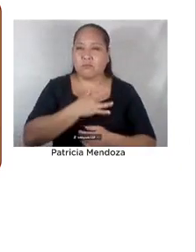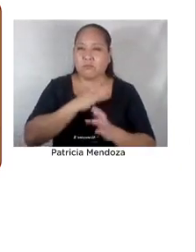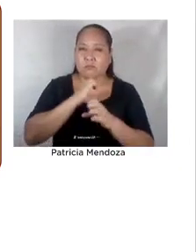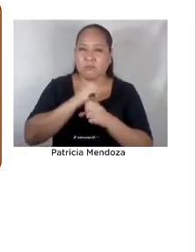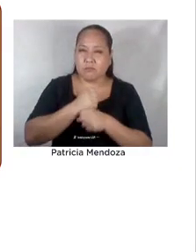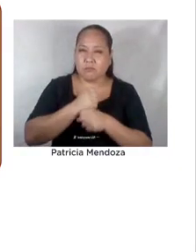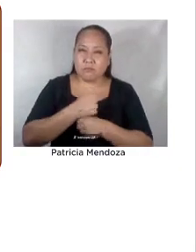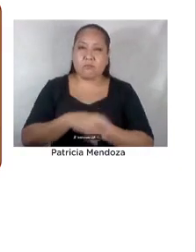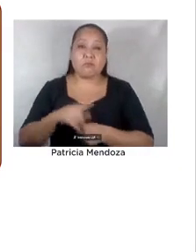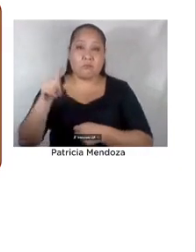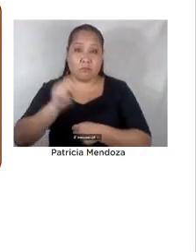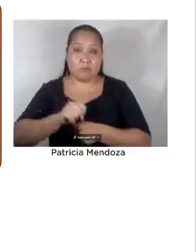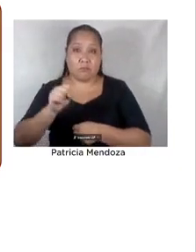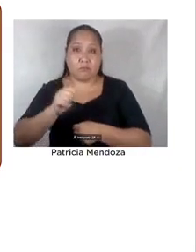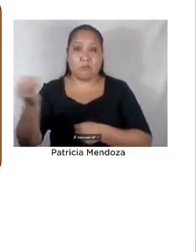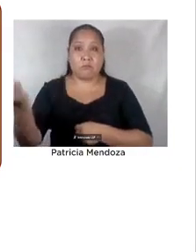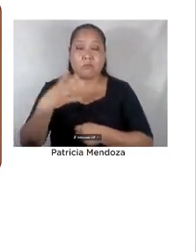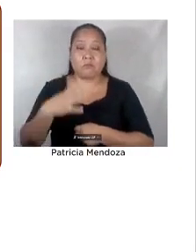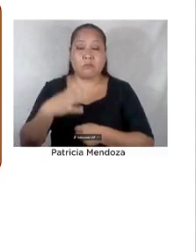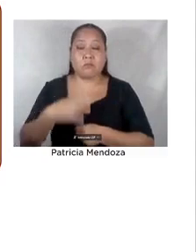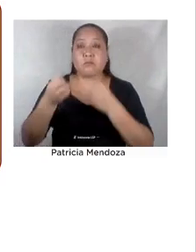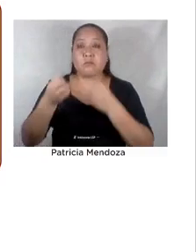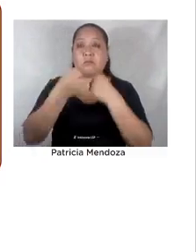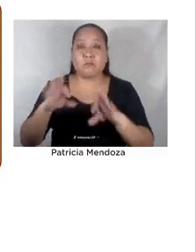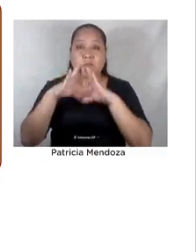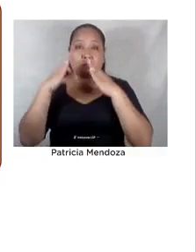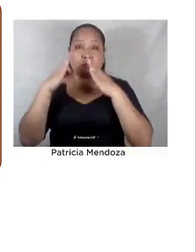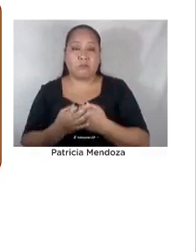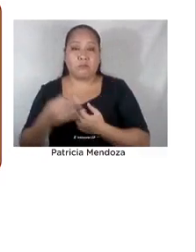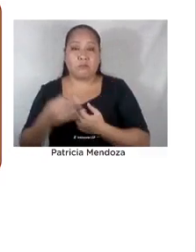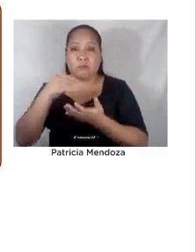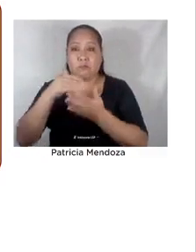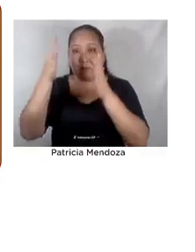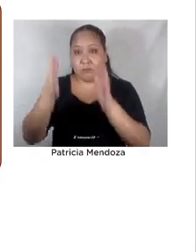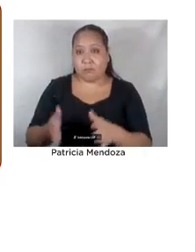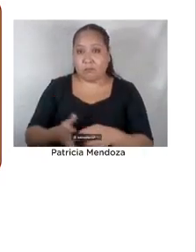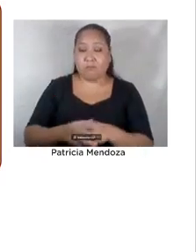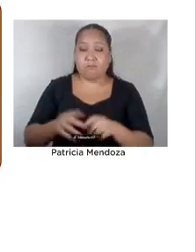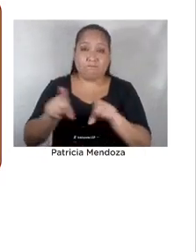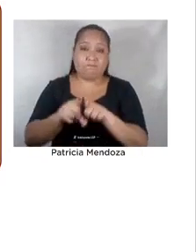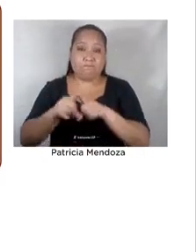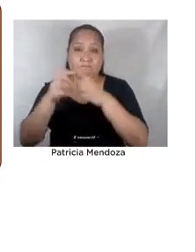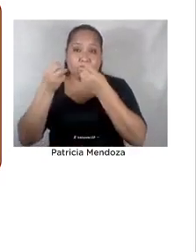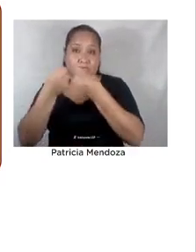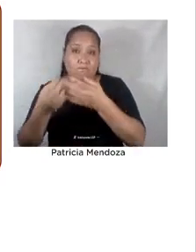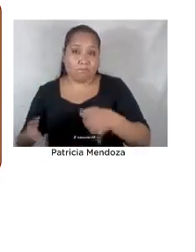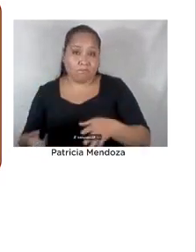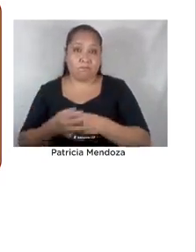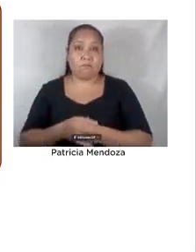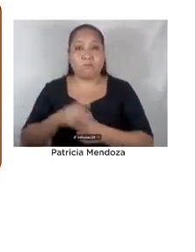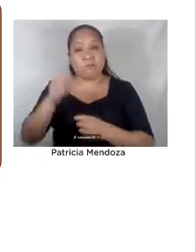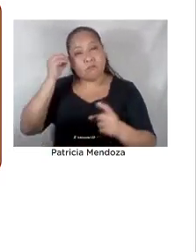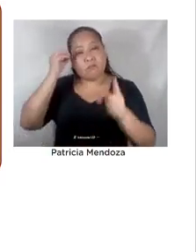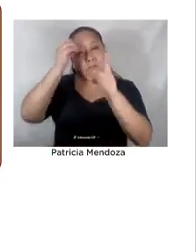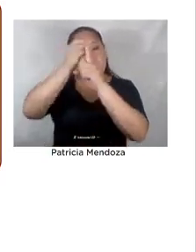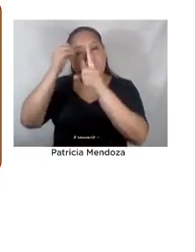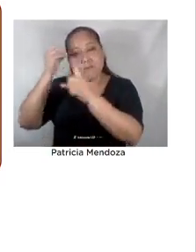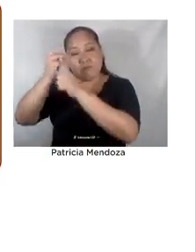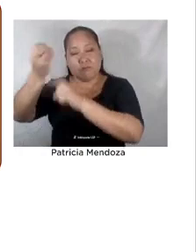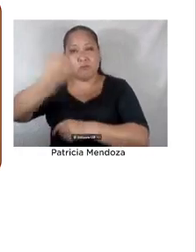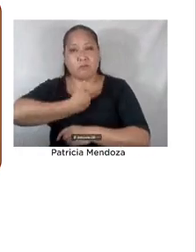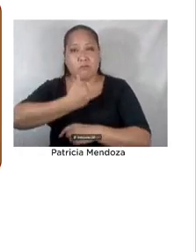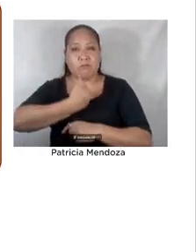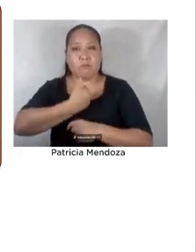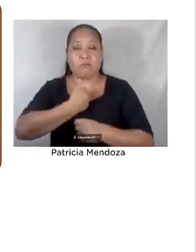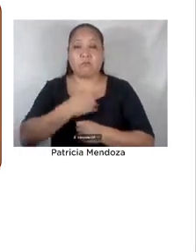como mencionas, de pérdidas de familiares, de estudiantes, pero también pérdidas en las metas personales